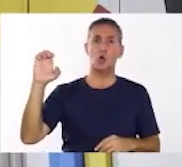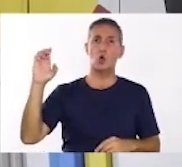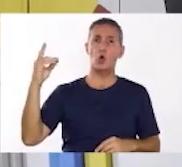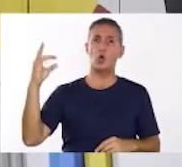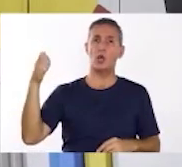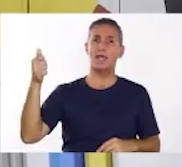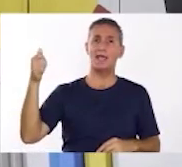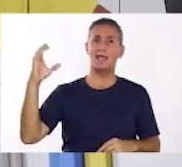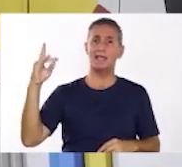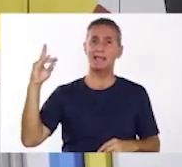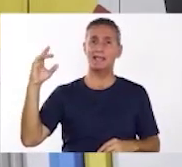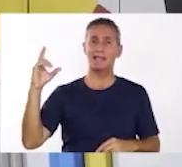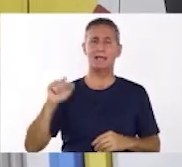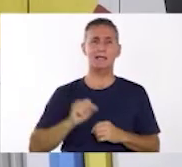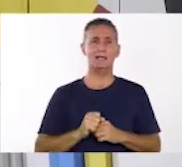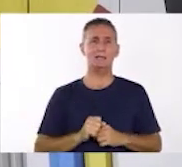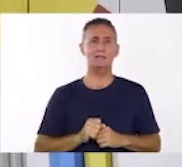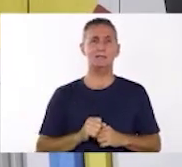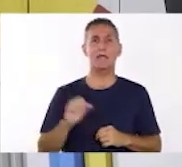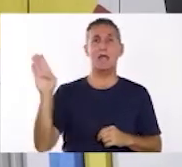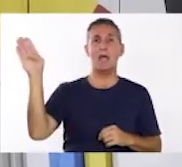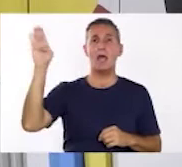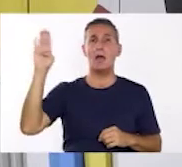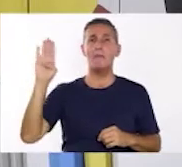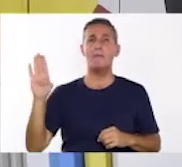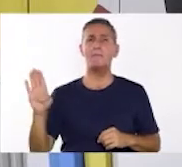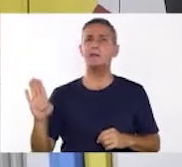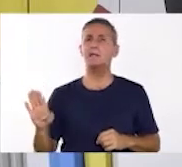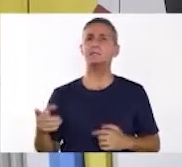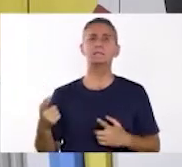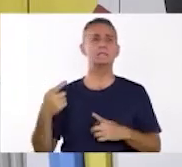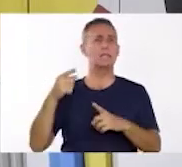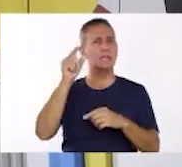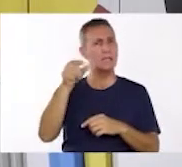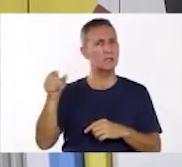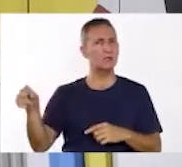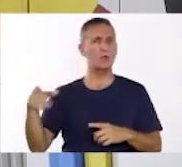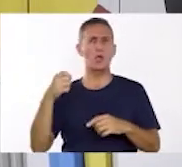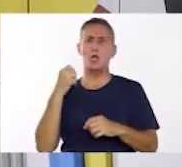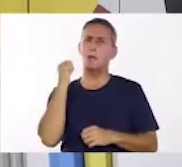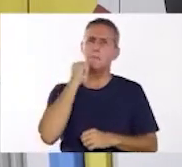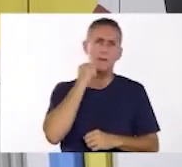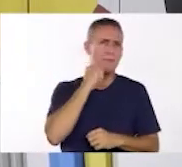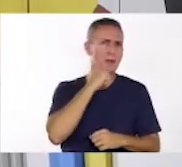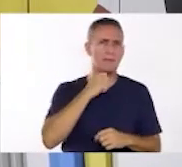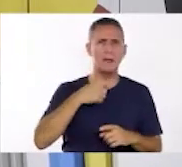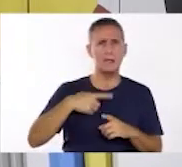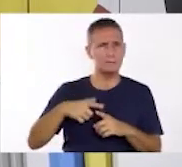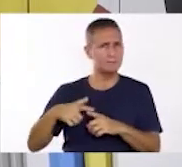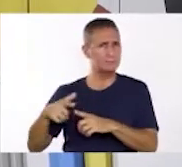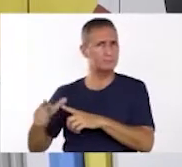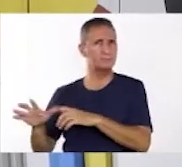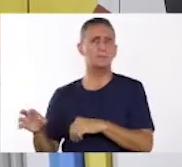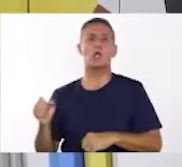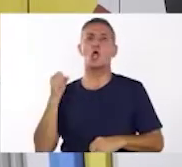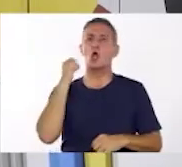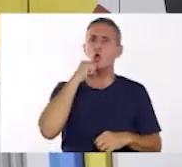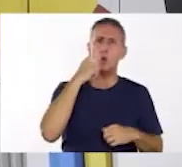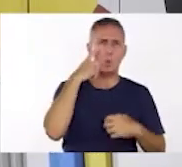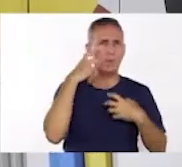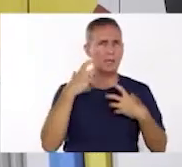brasileño Chico Buarque de Holanda. Hay muchos más, pero estos son los